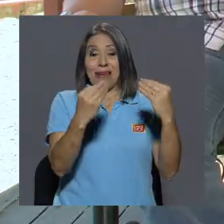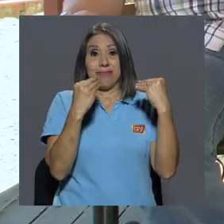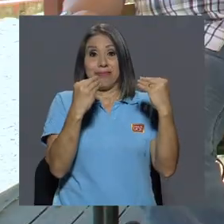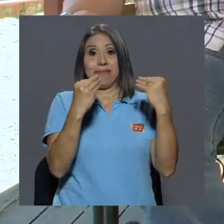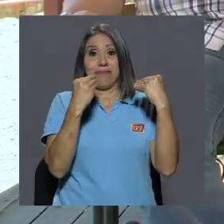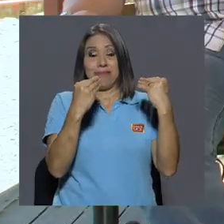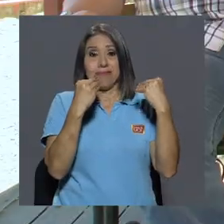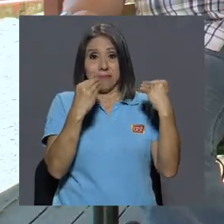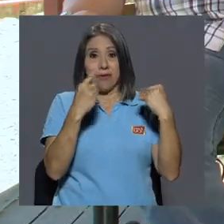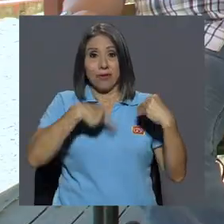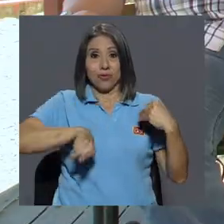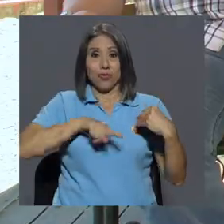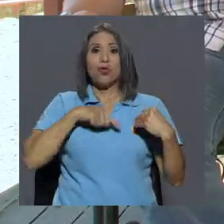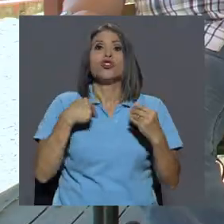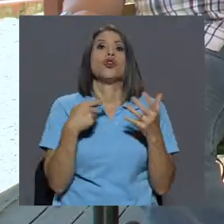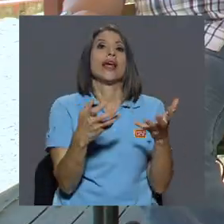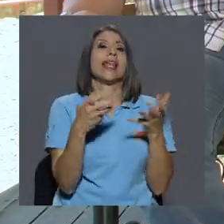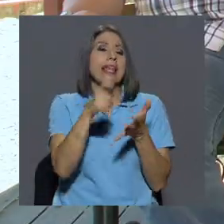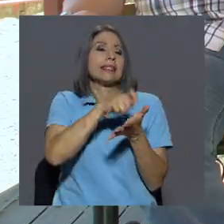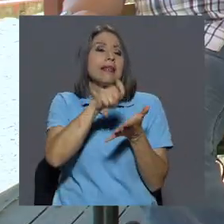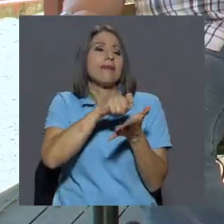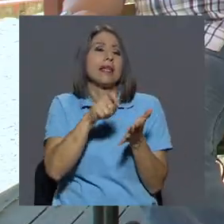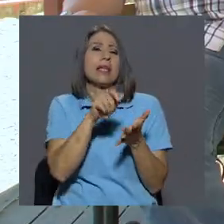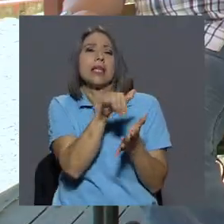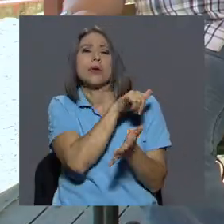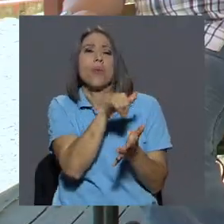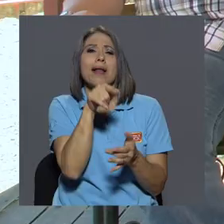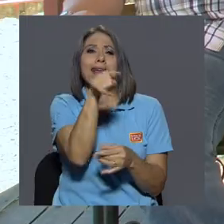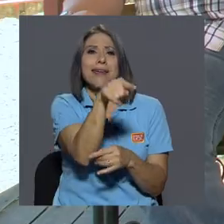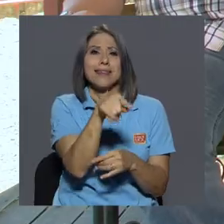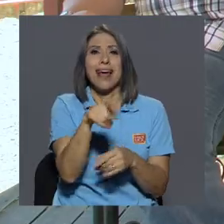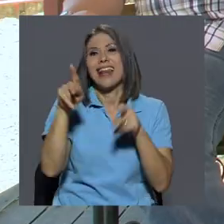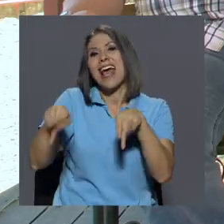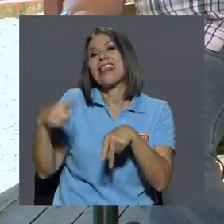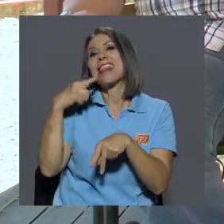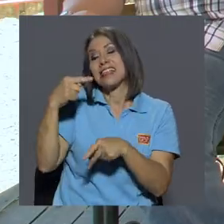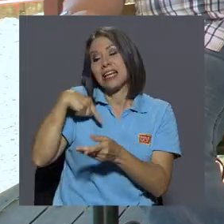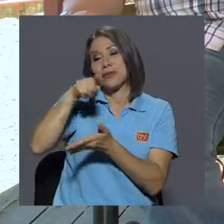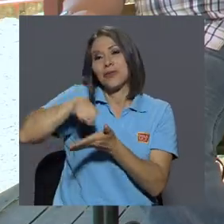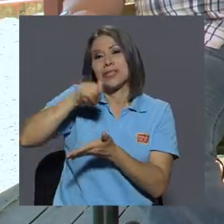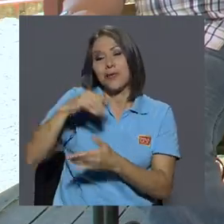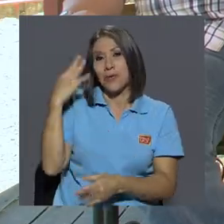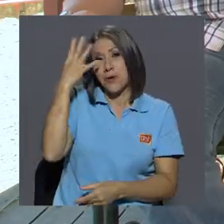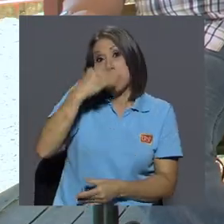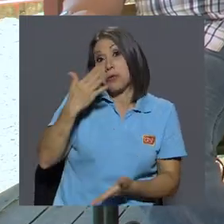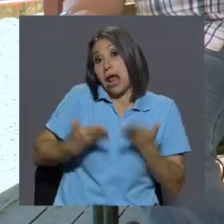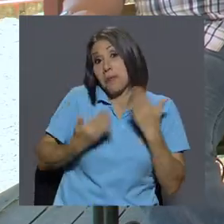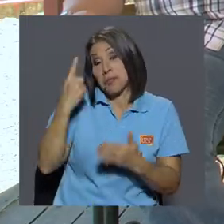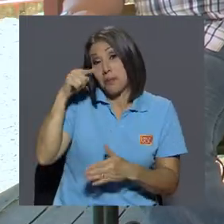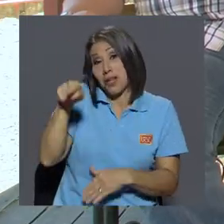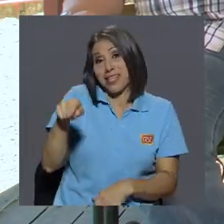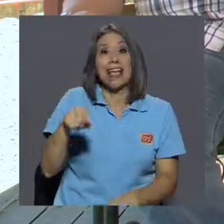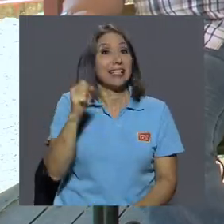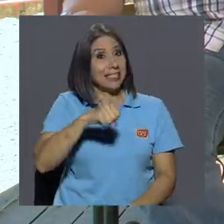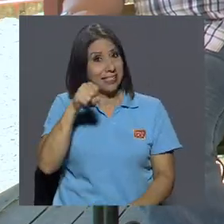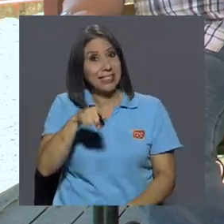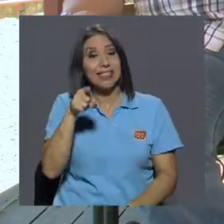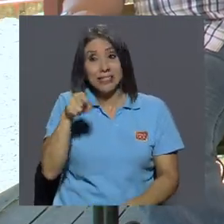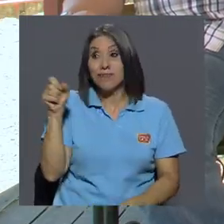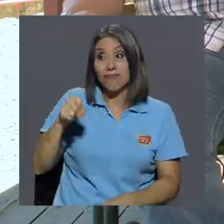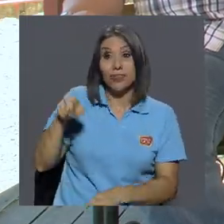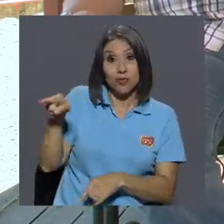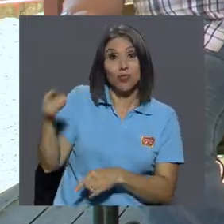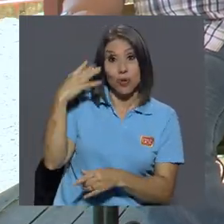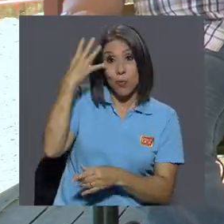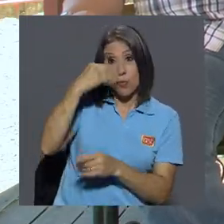clases y yo quería escribir como ella. Entonces la gente dice que yo escribo muy lindo, seguro sí, que es por ella. Sí, usted tiene muy bonita letra,